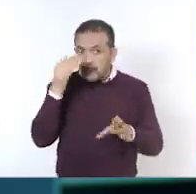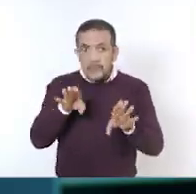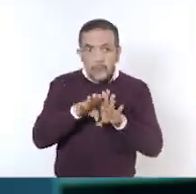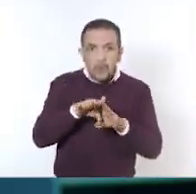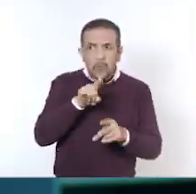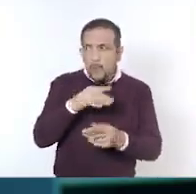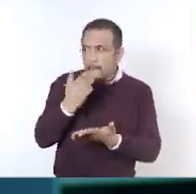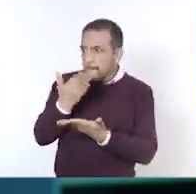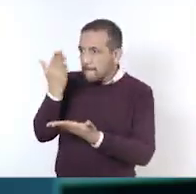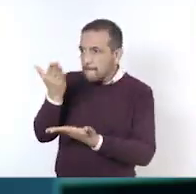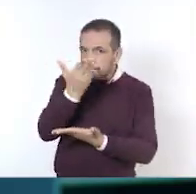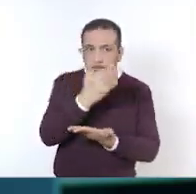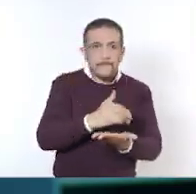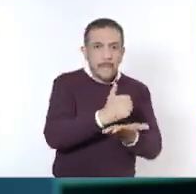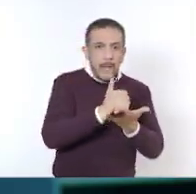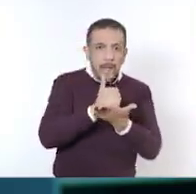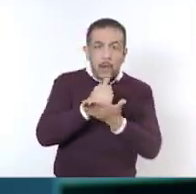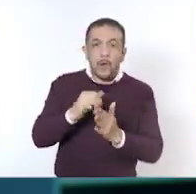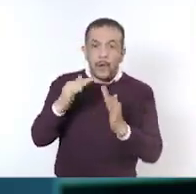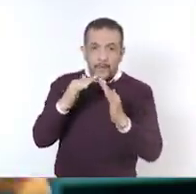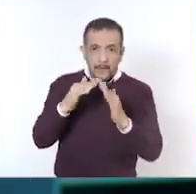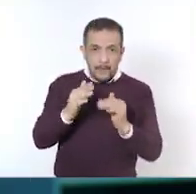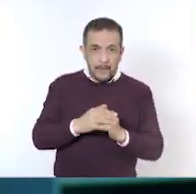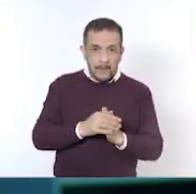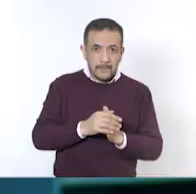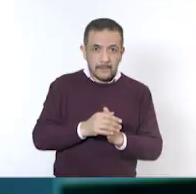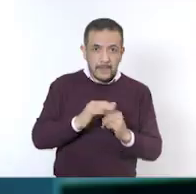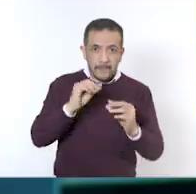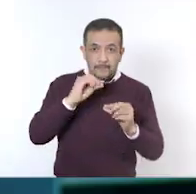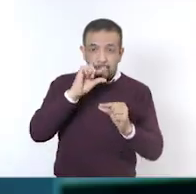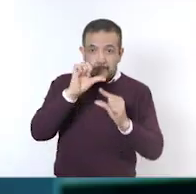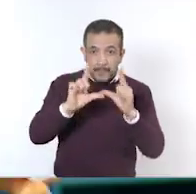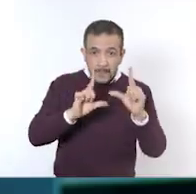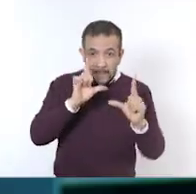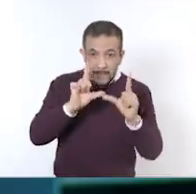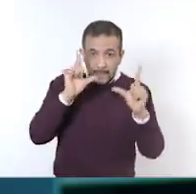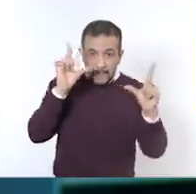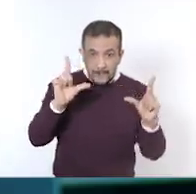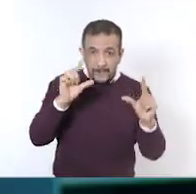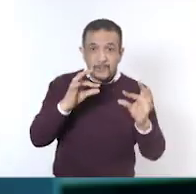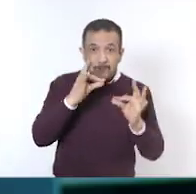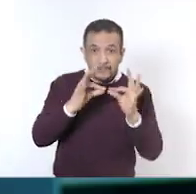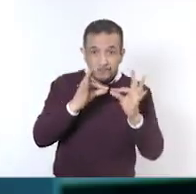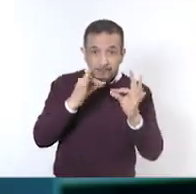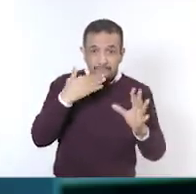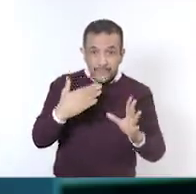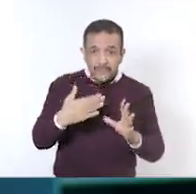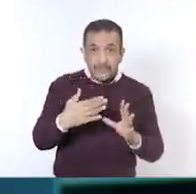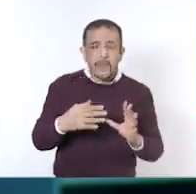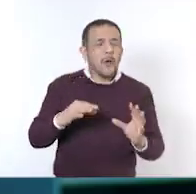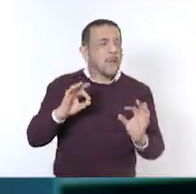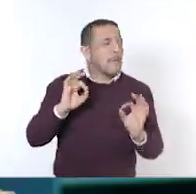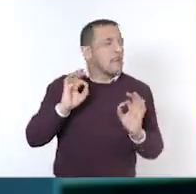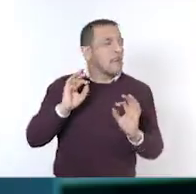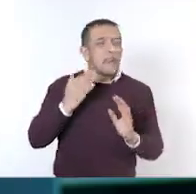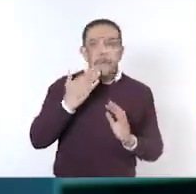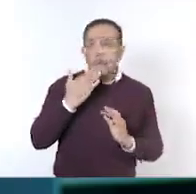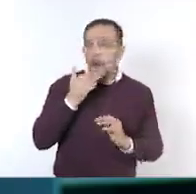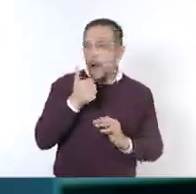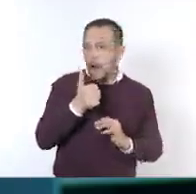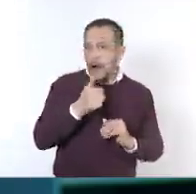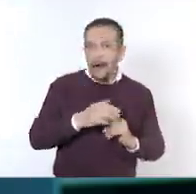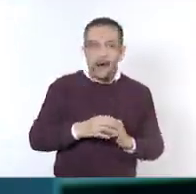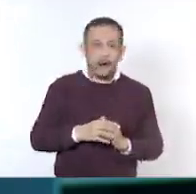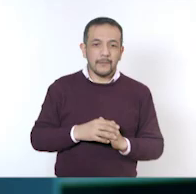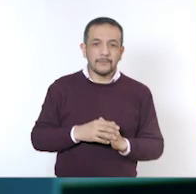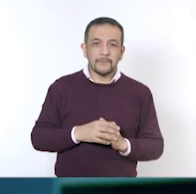sabes cómo hacerlo, pide ayuda en casa. ¿Lista? ¿Listo?